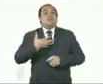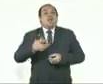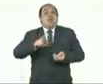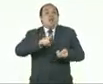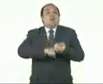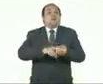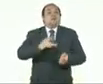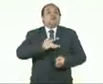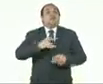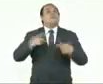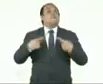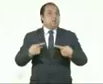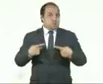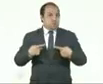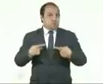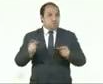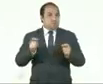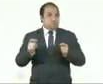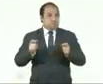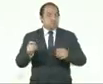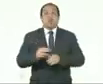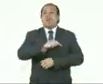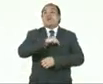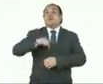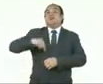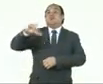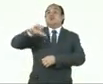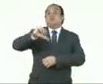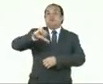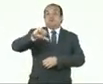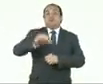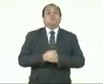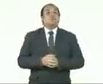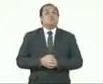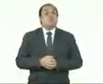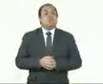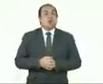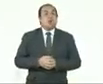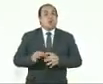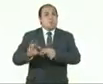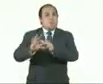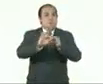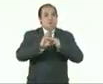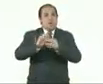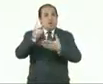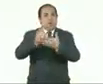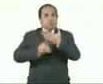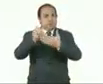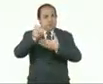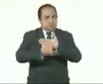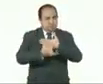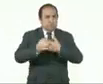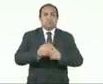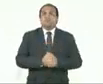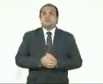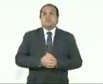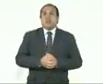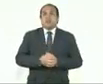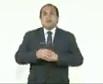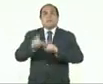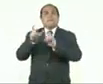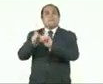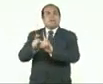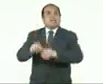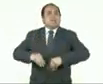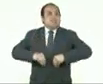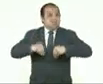hombre. Por eso nosotros ahora, unidos a estos proyectos que defienden la